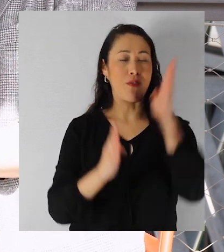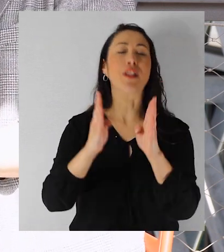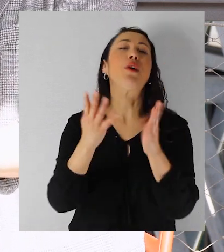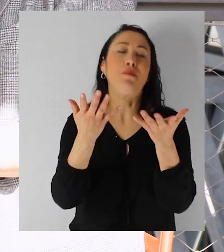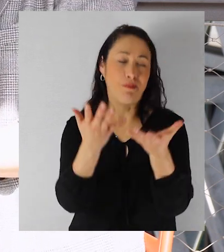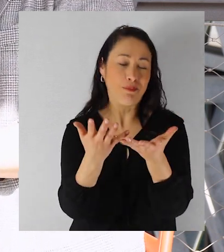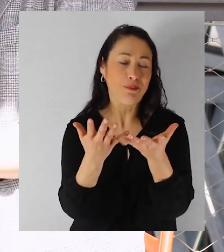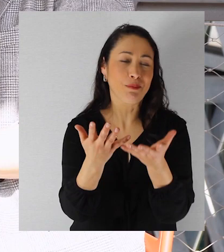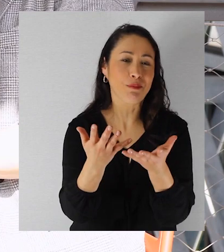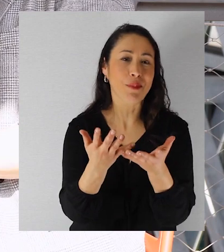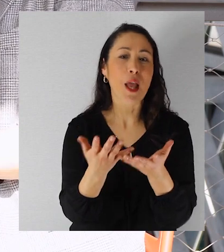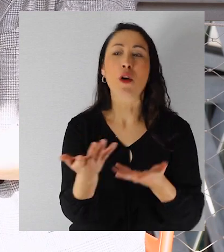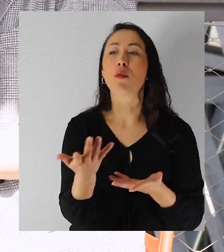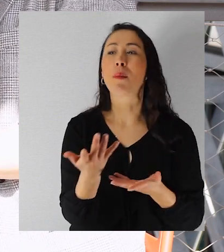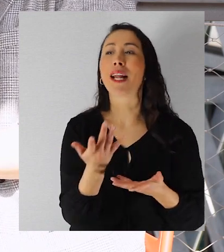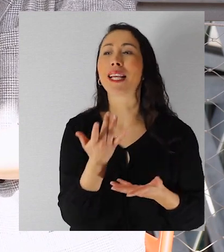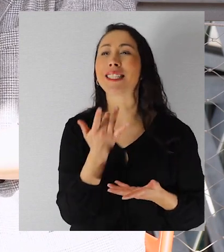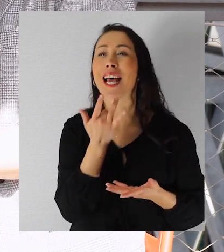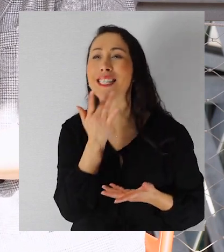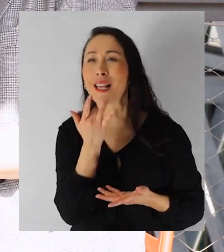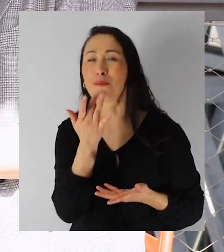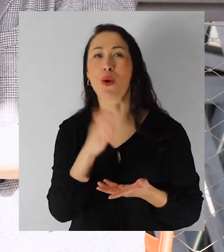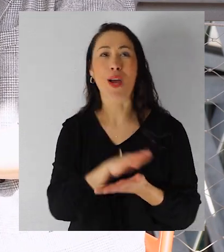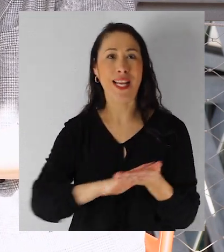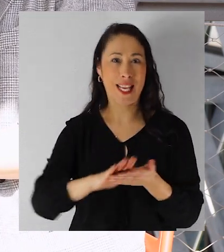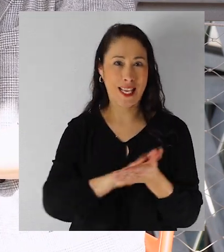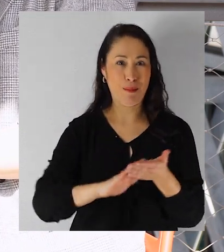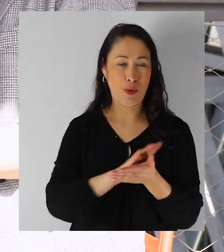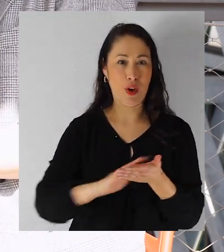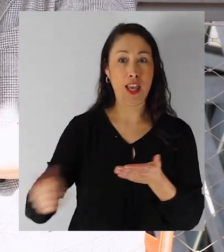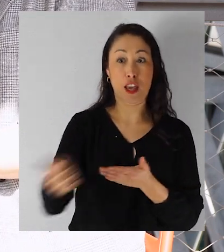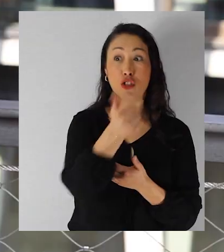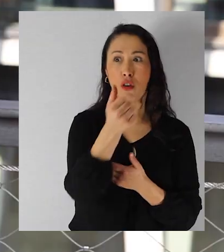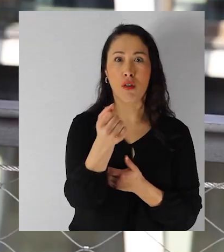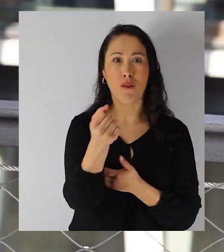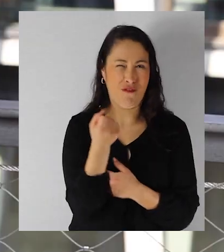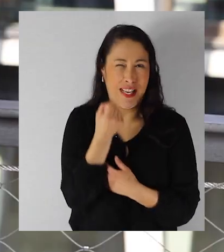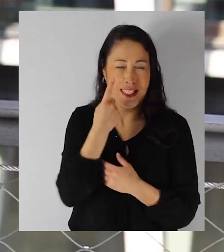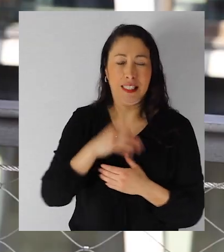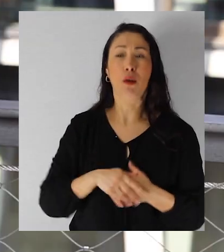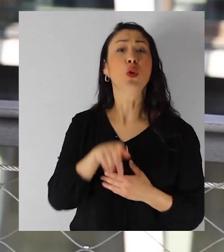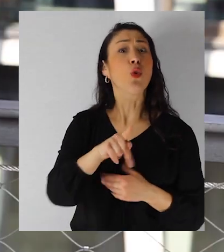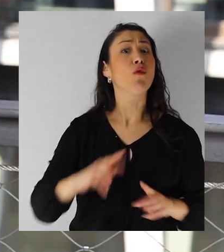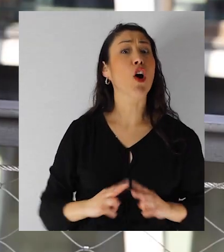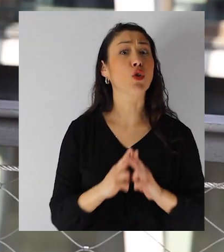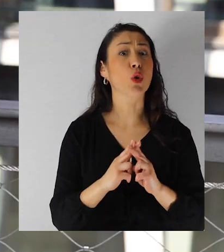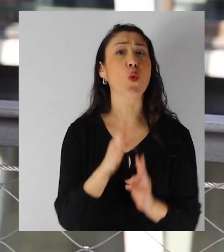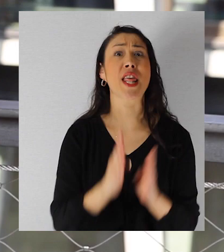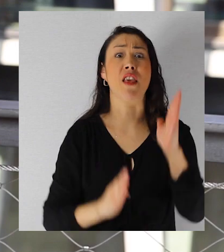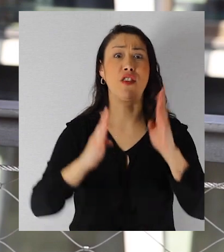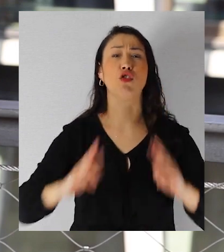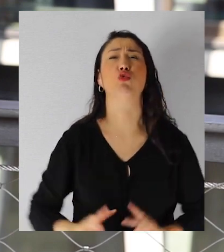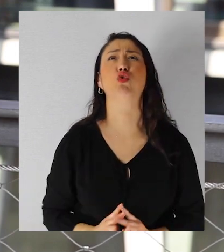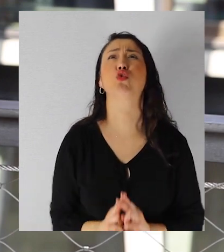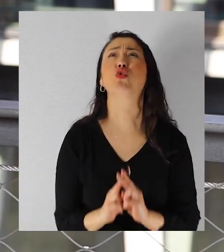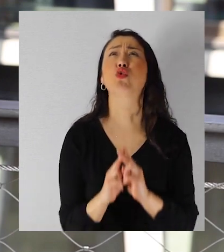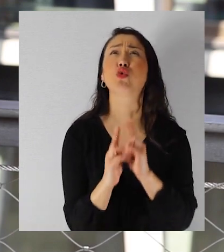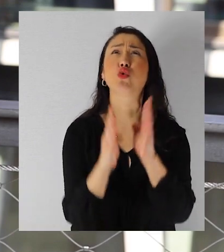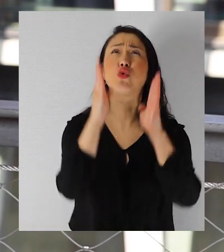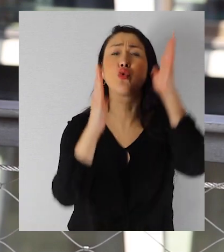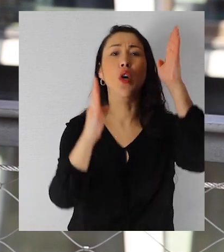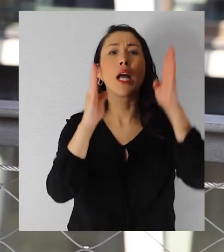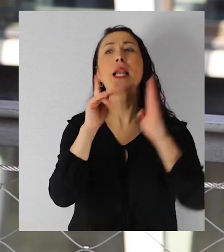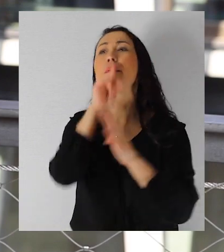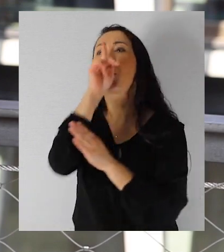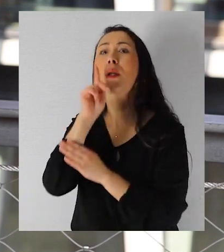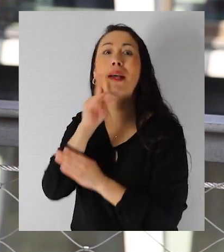en palabras y en un ejemplo sencillo que muchas personas van a entender. Cuando vamos a construir un edificio grande, generalmente, ¿a quién le